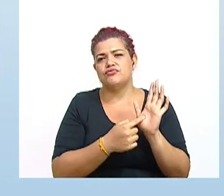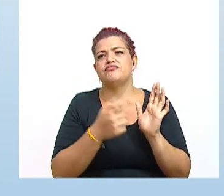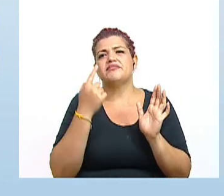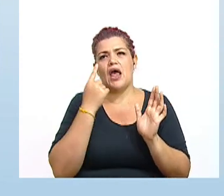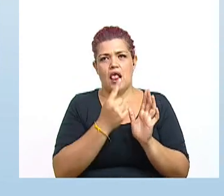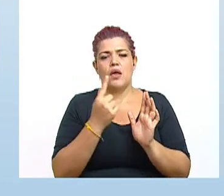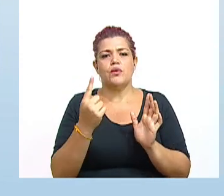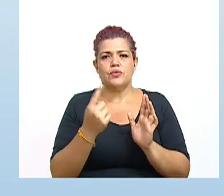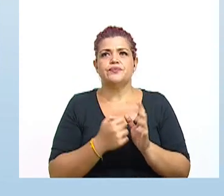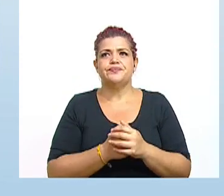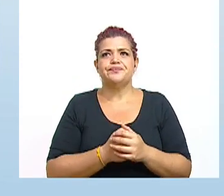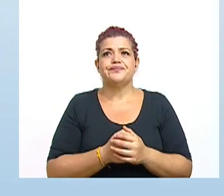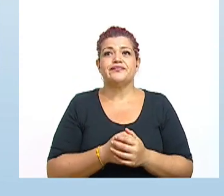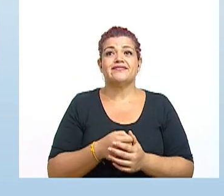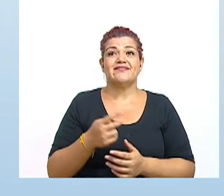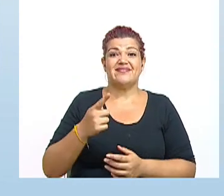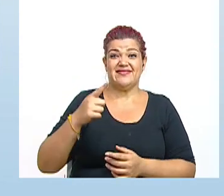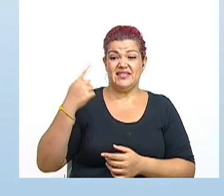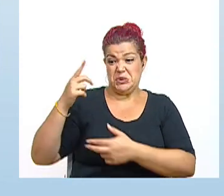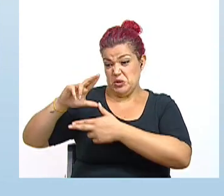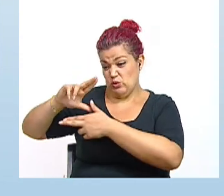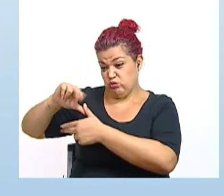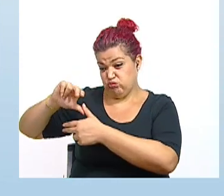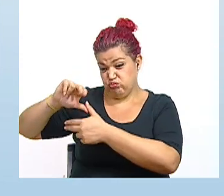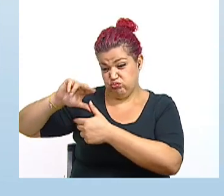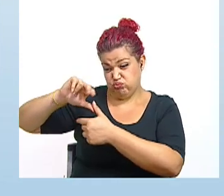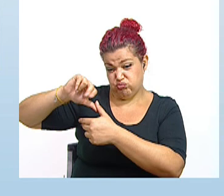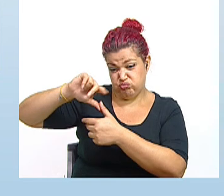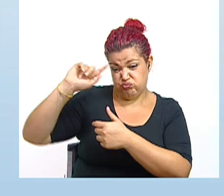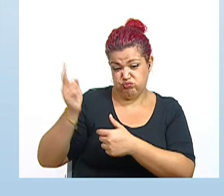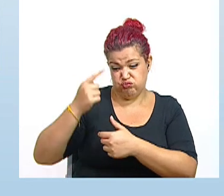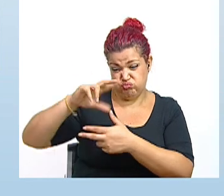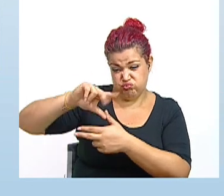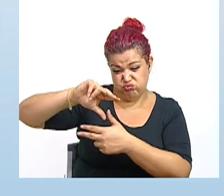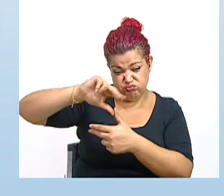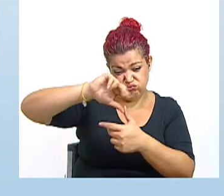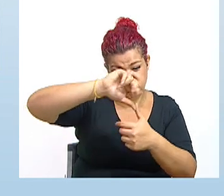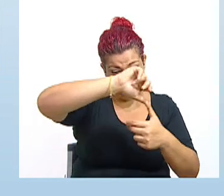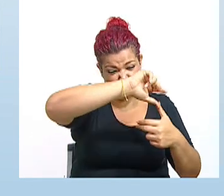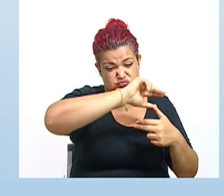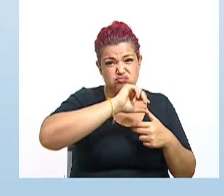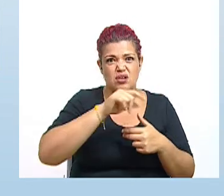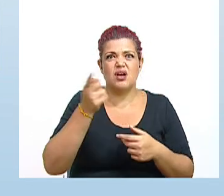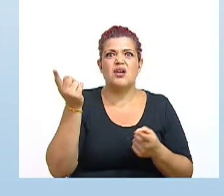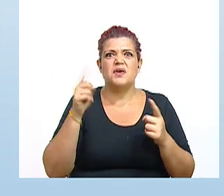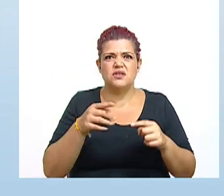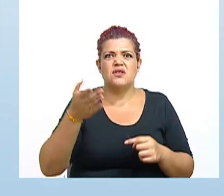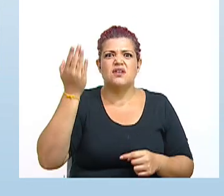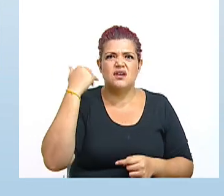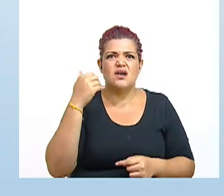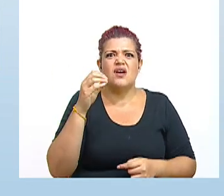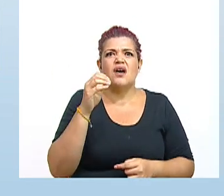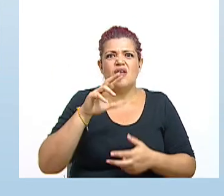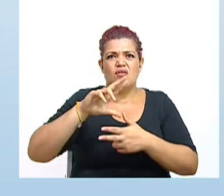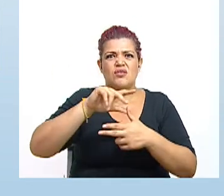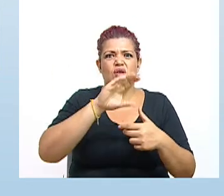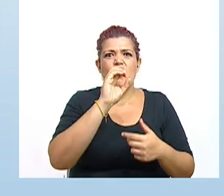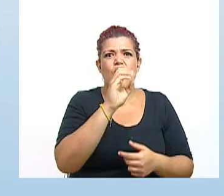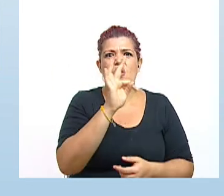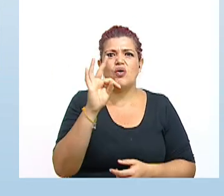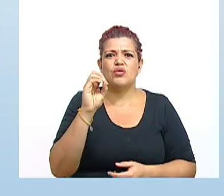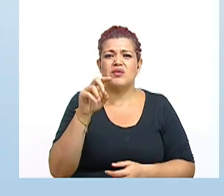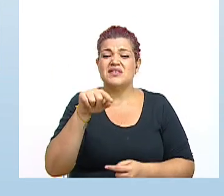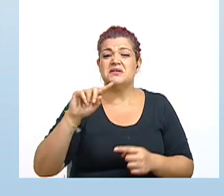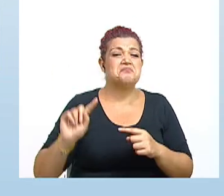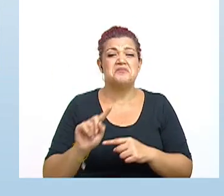caso. En los huracanes tenemos un evento que causó mucha alarma en nuestro país, el huracán Otto, y es que se declaró como